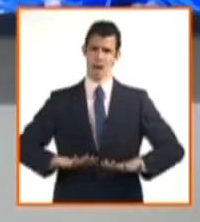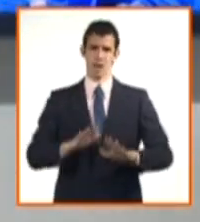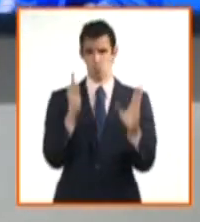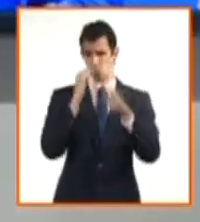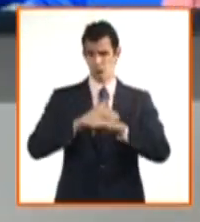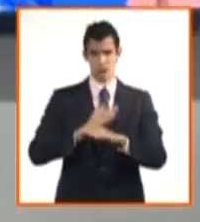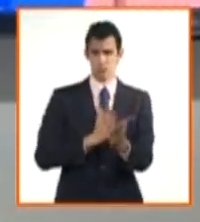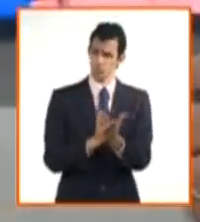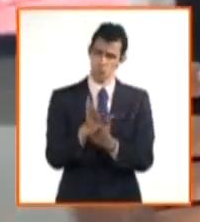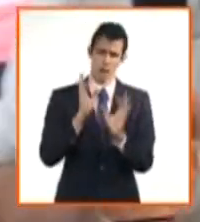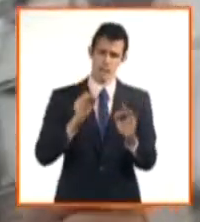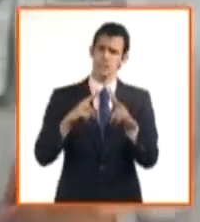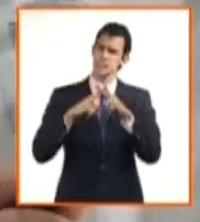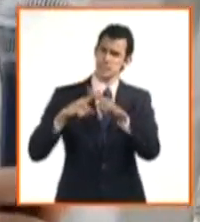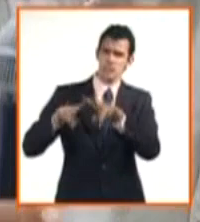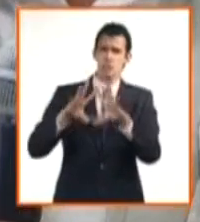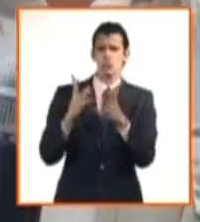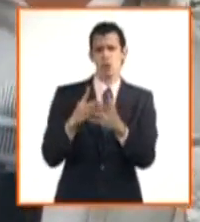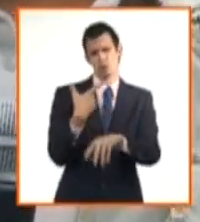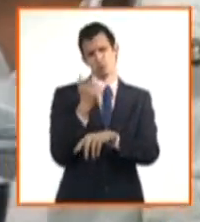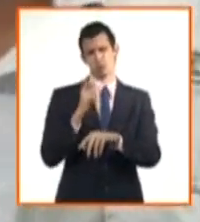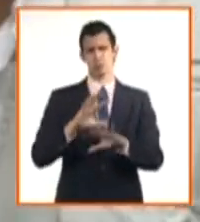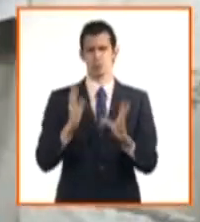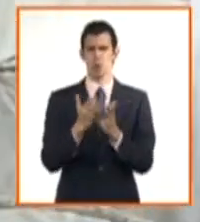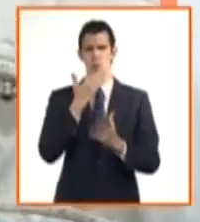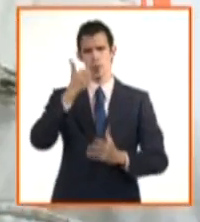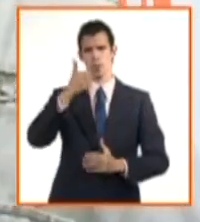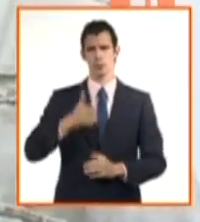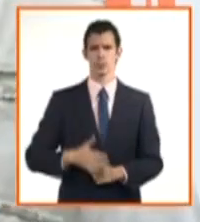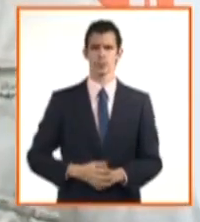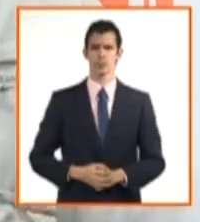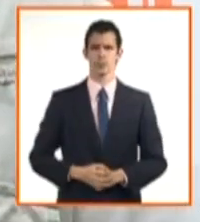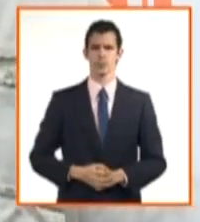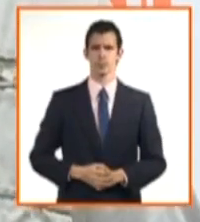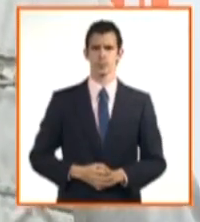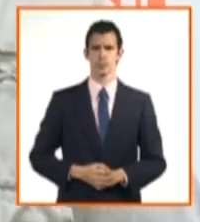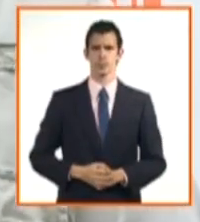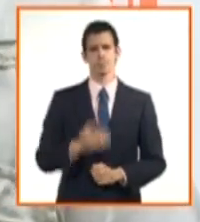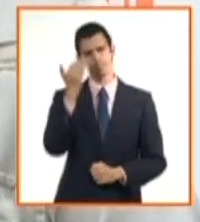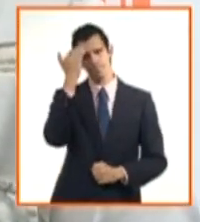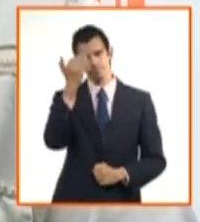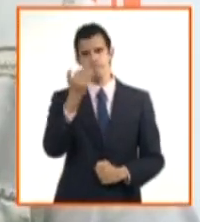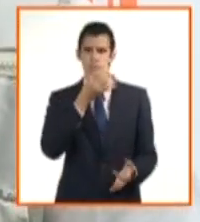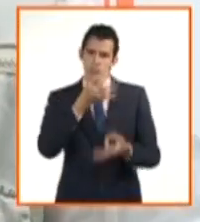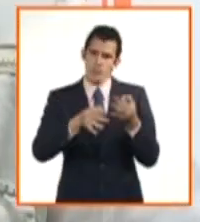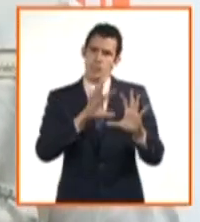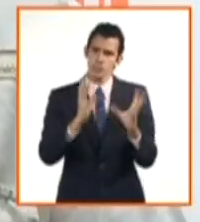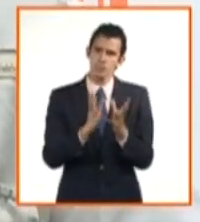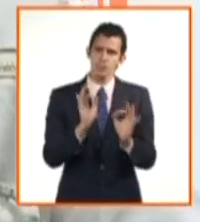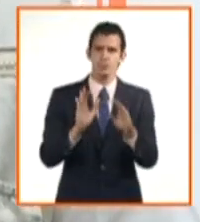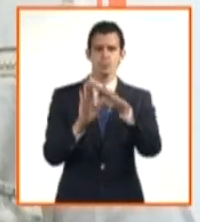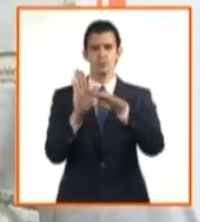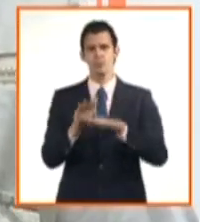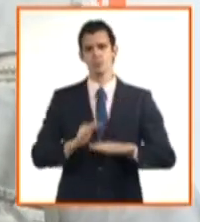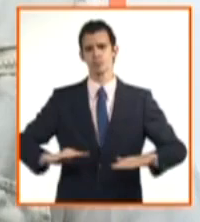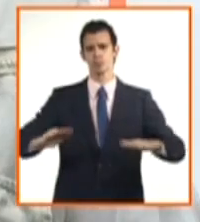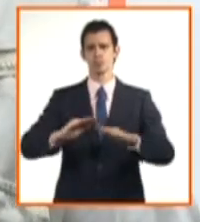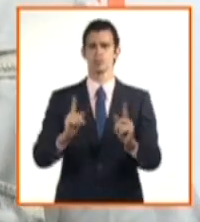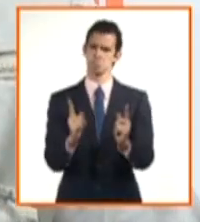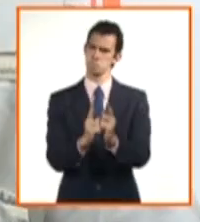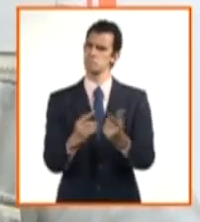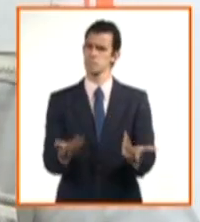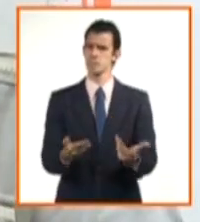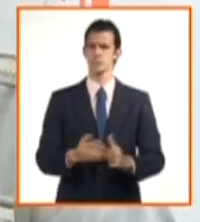muchísimas gracias por su presencia en este contacto en vivo para la mesa redonda y a modo de resumen destacar la respuesta inmediata